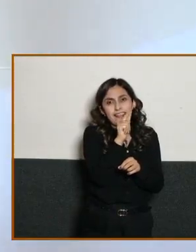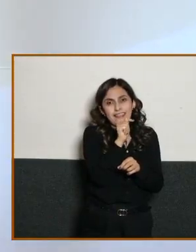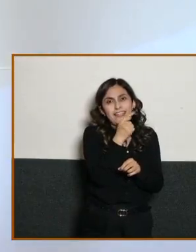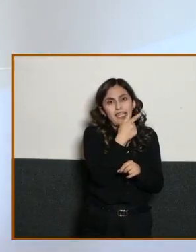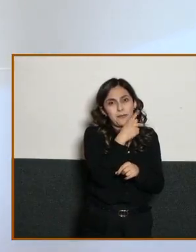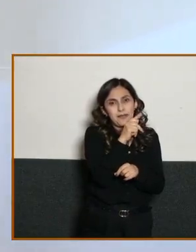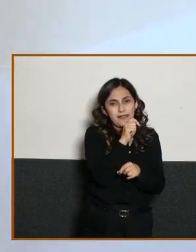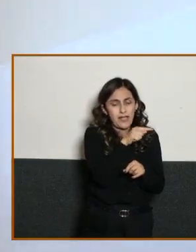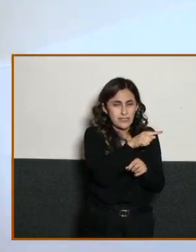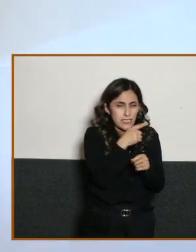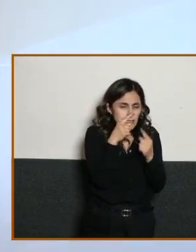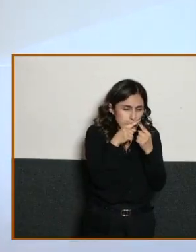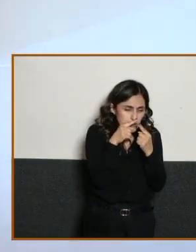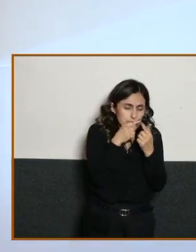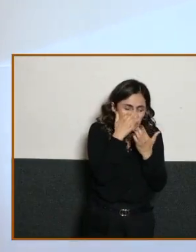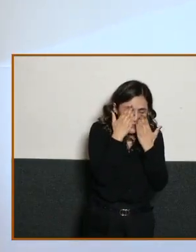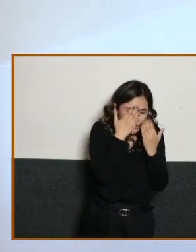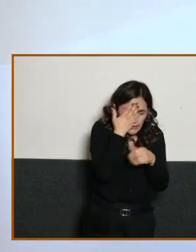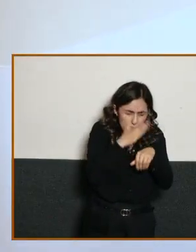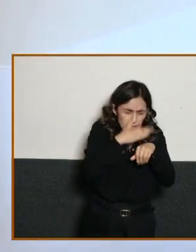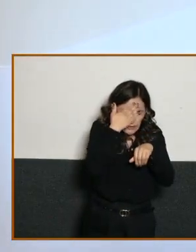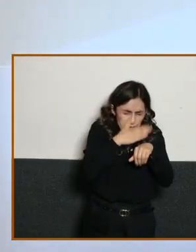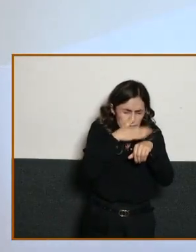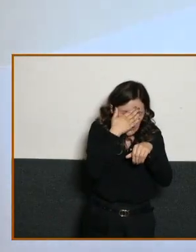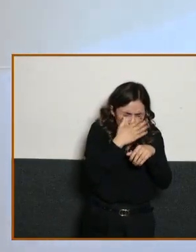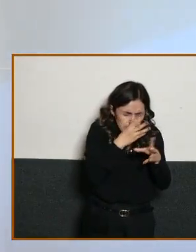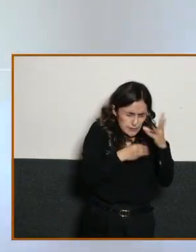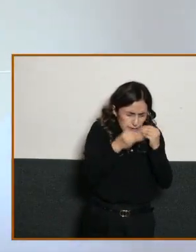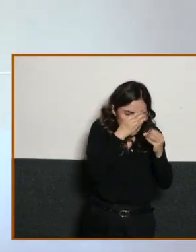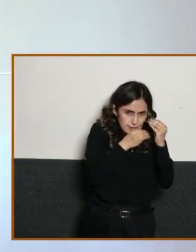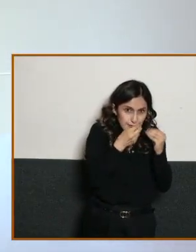Es el que se macheteaba todo, se sabía todo, pero era así.